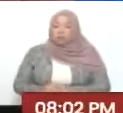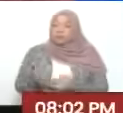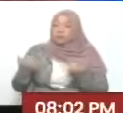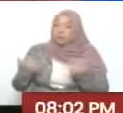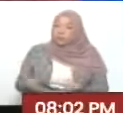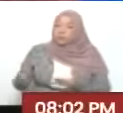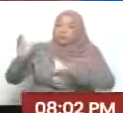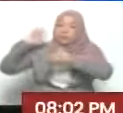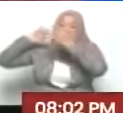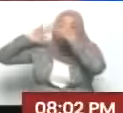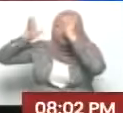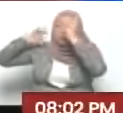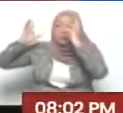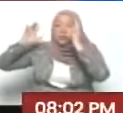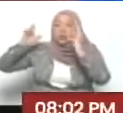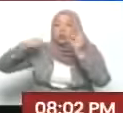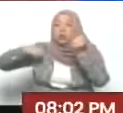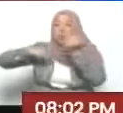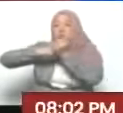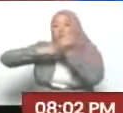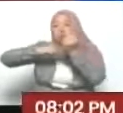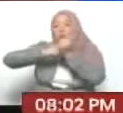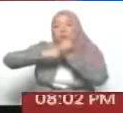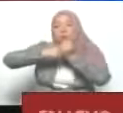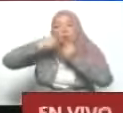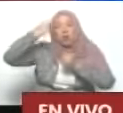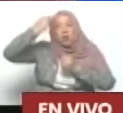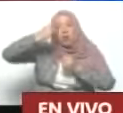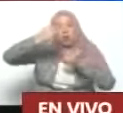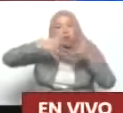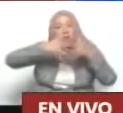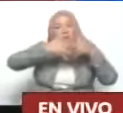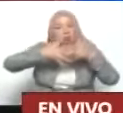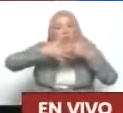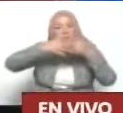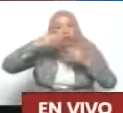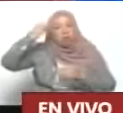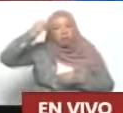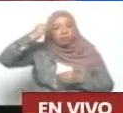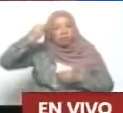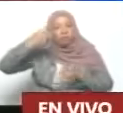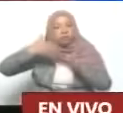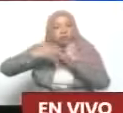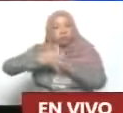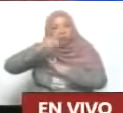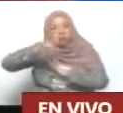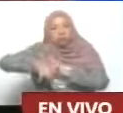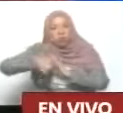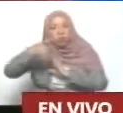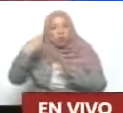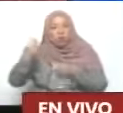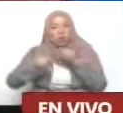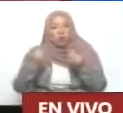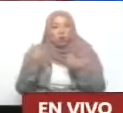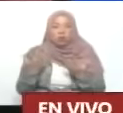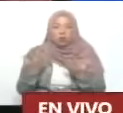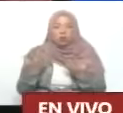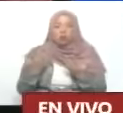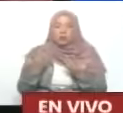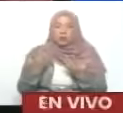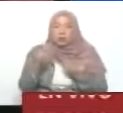precisamente, Juan Carlos, es un constructo. Carlos, un invento. Es un constructo, pero así como te digo esto, te